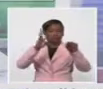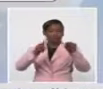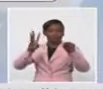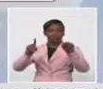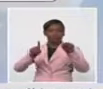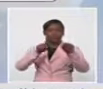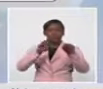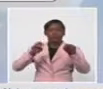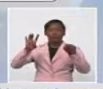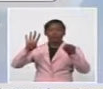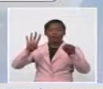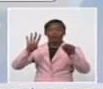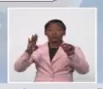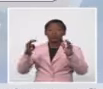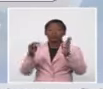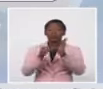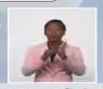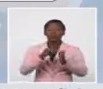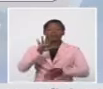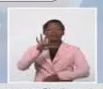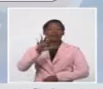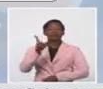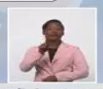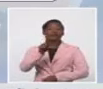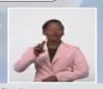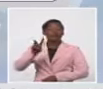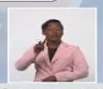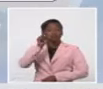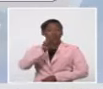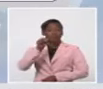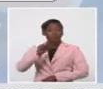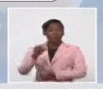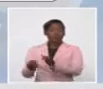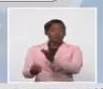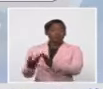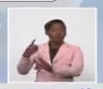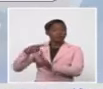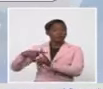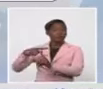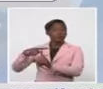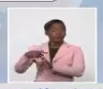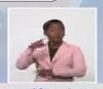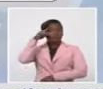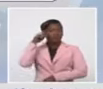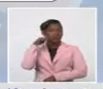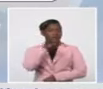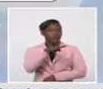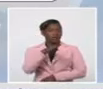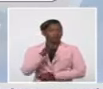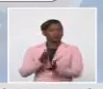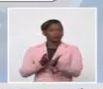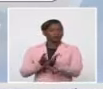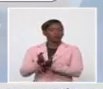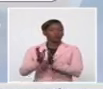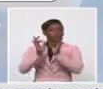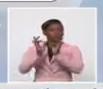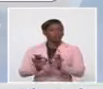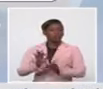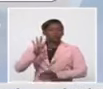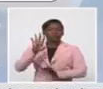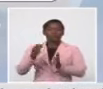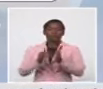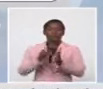104.512 pacientes que se han diagnosticado con la enfermedad, ingresados activos